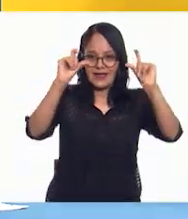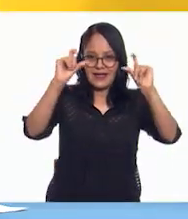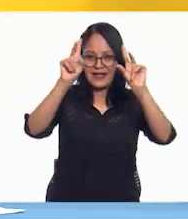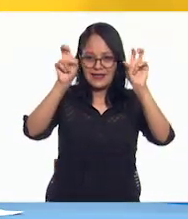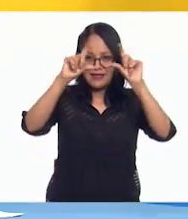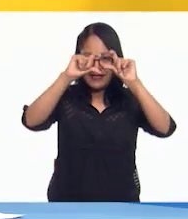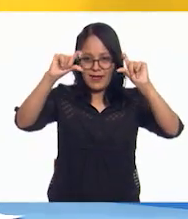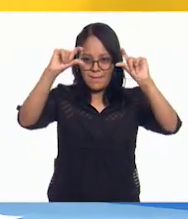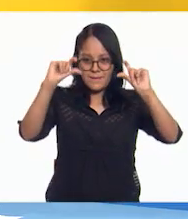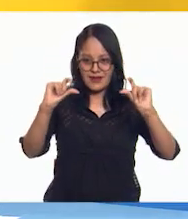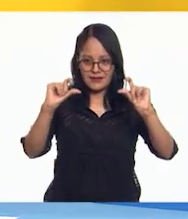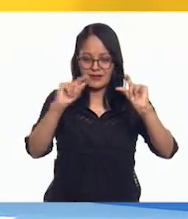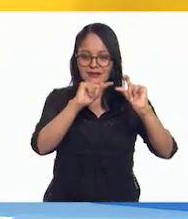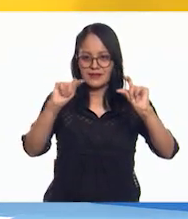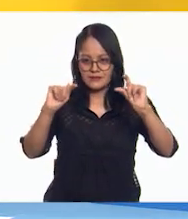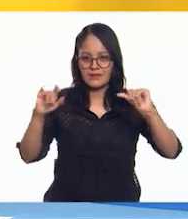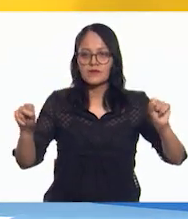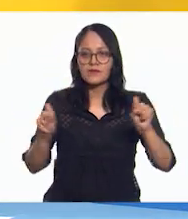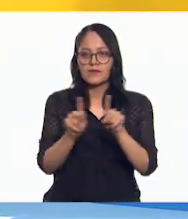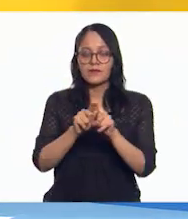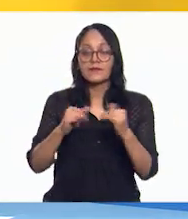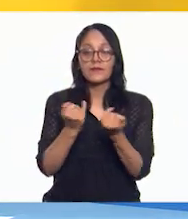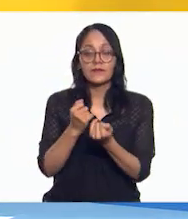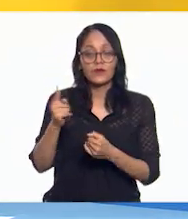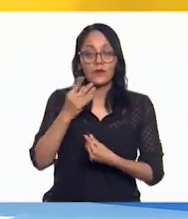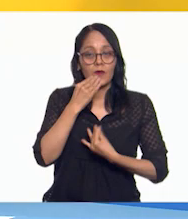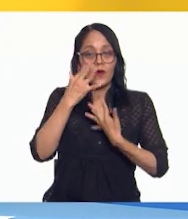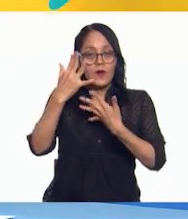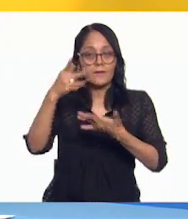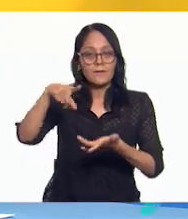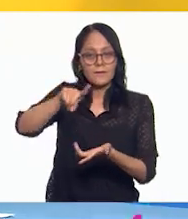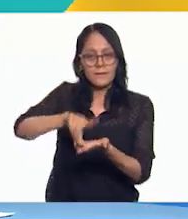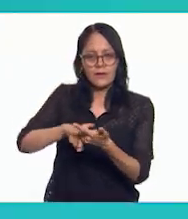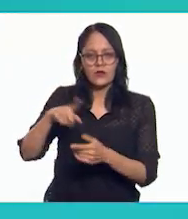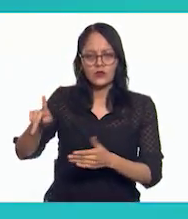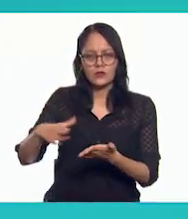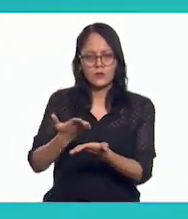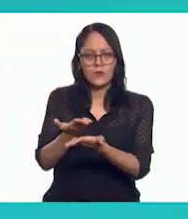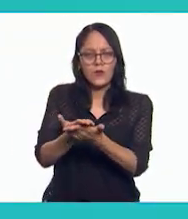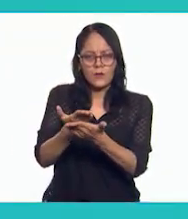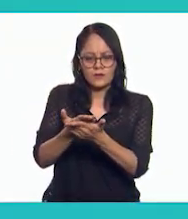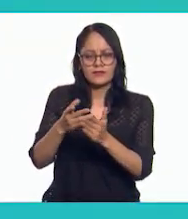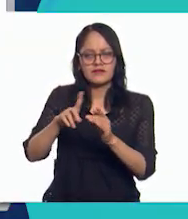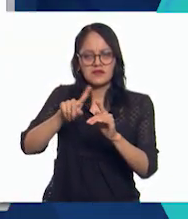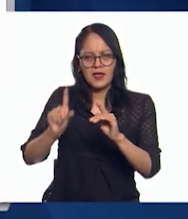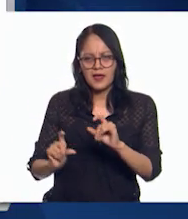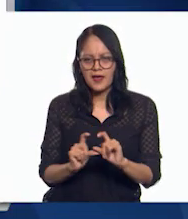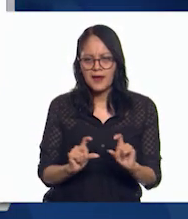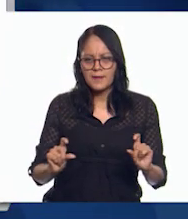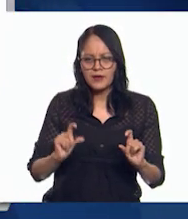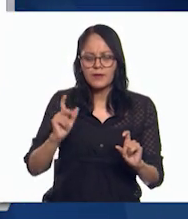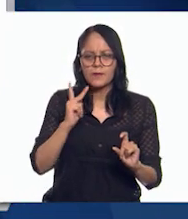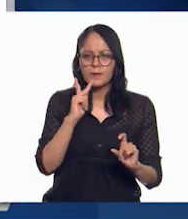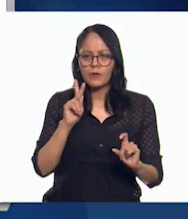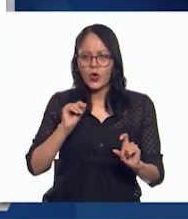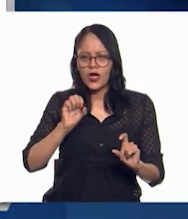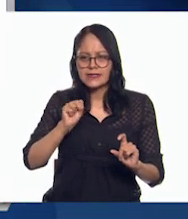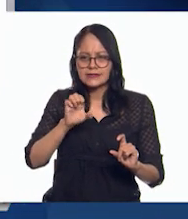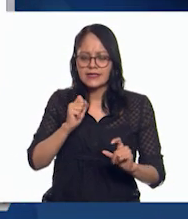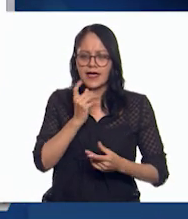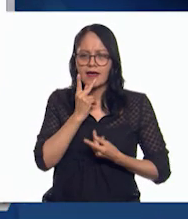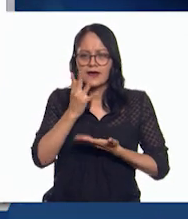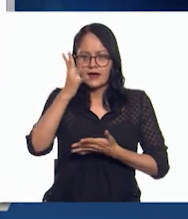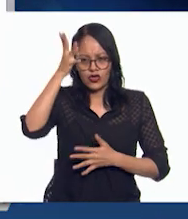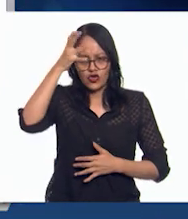Poesía. Asimismo, me encantó que el poema cierre con tu propuesta de definición de poesía. Poesía es ausencia